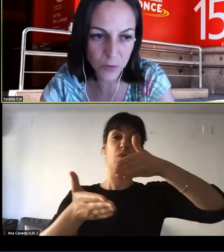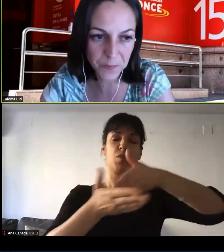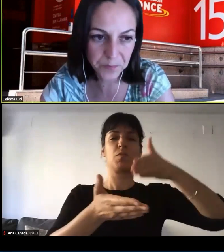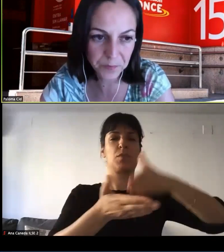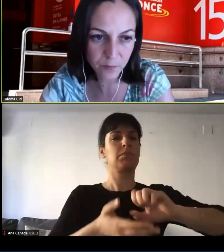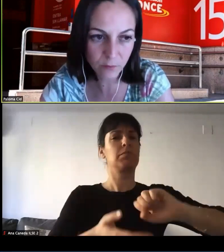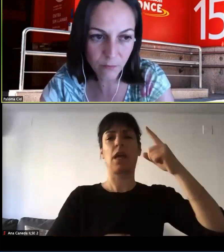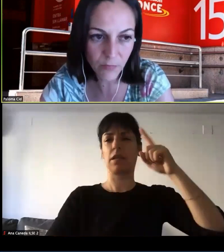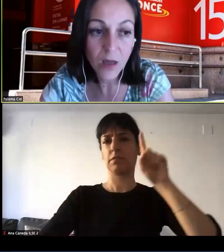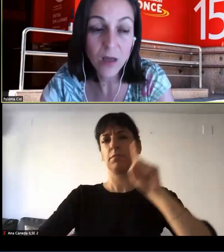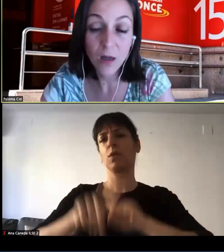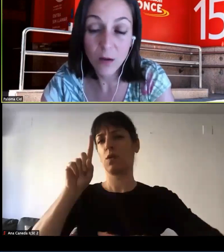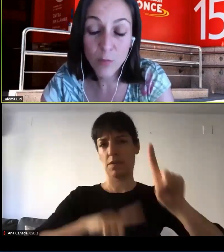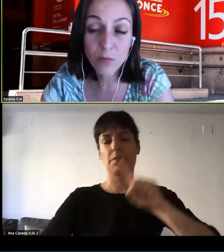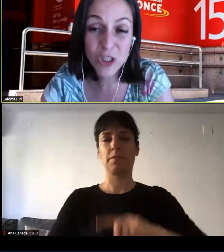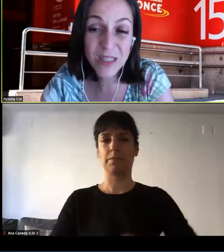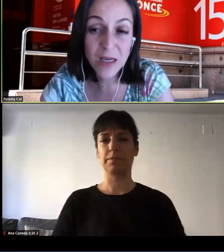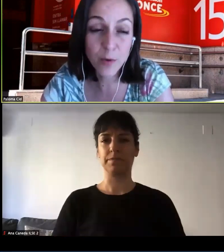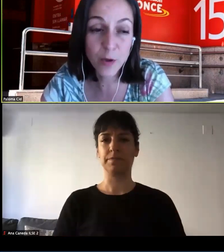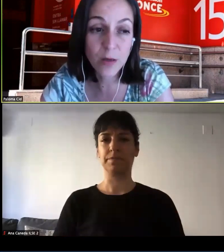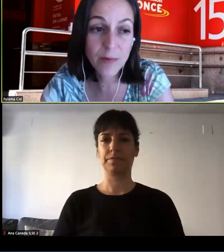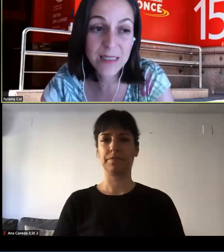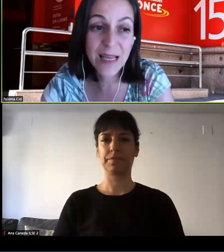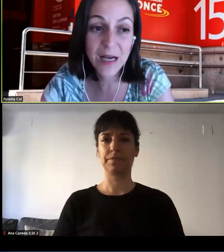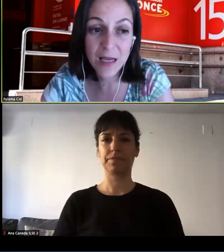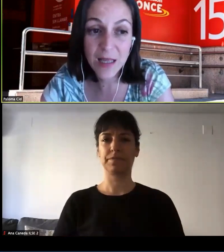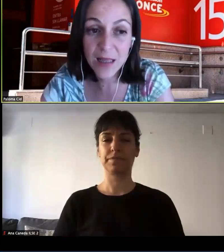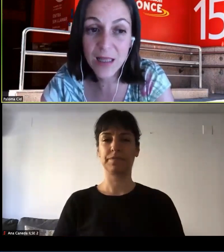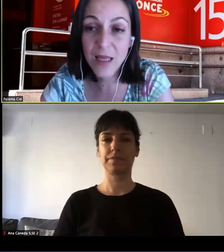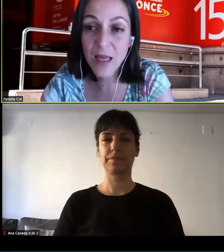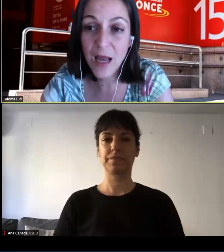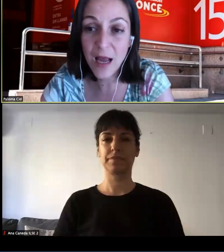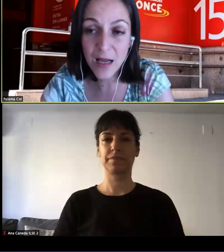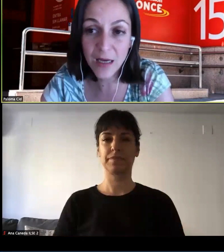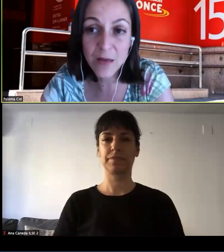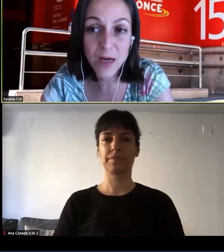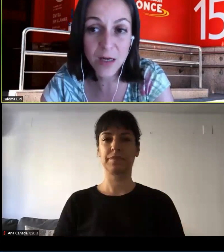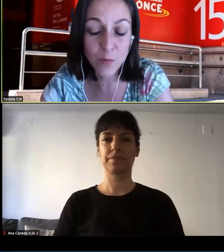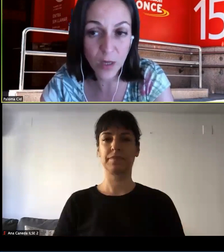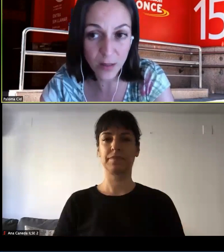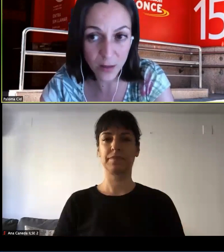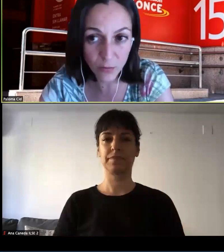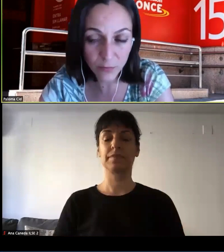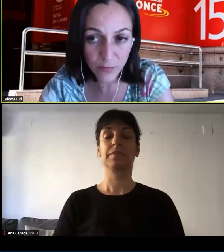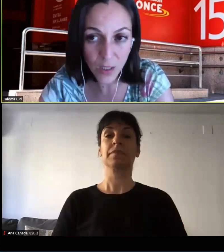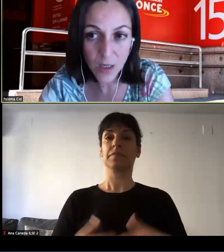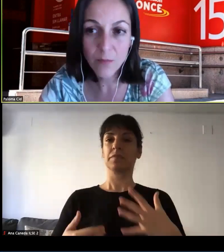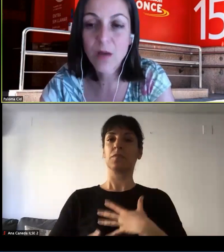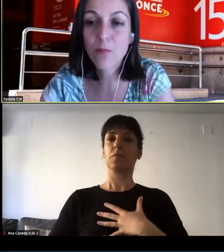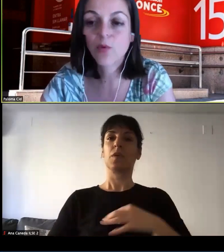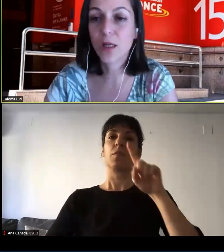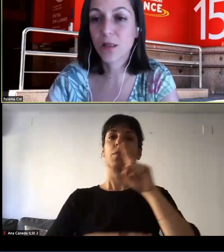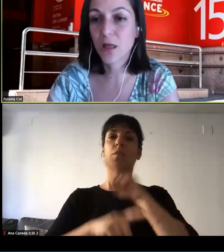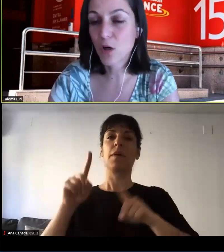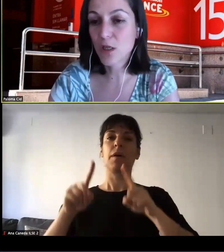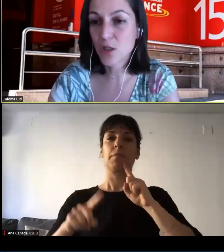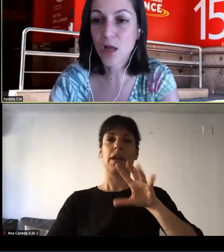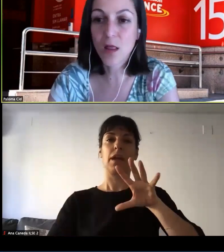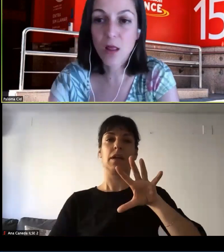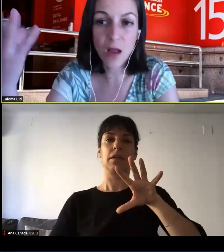encontremos. Podemos tener problemas de alcance, agarre y manipulación, bien porque